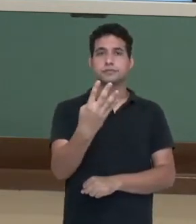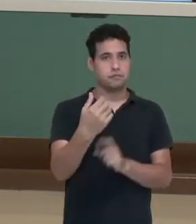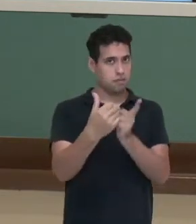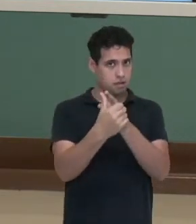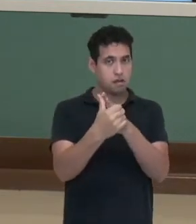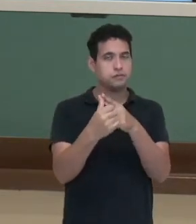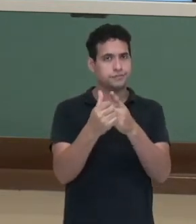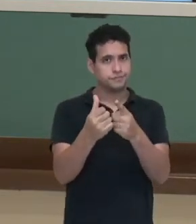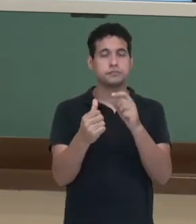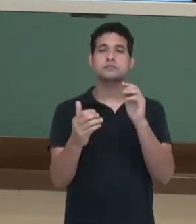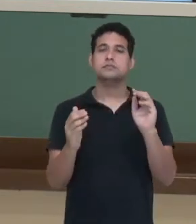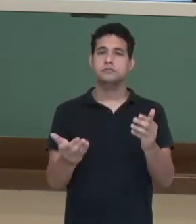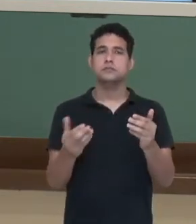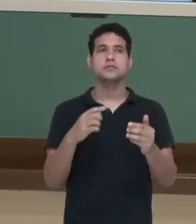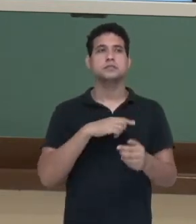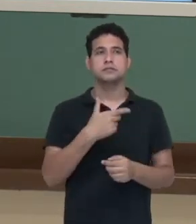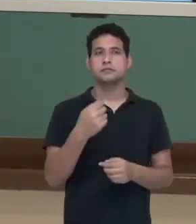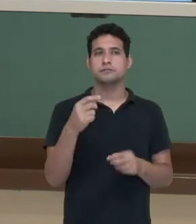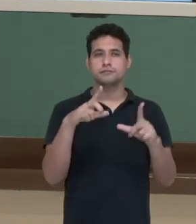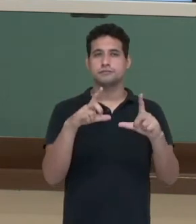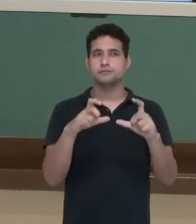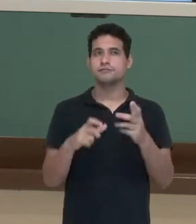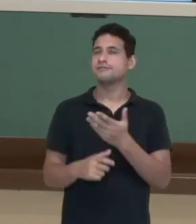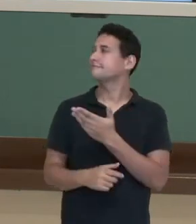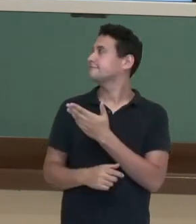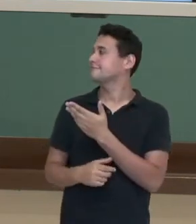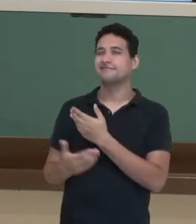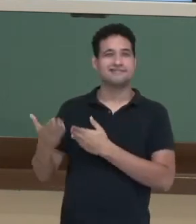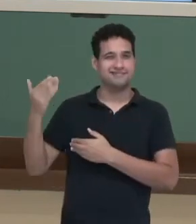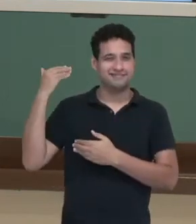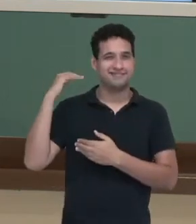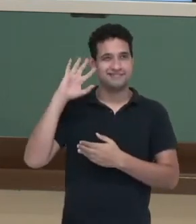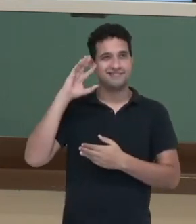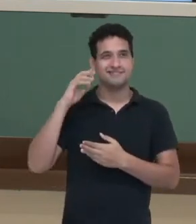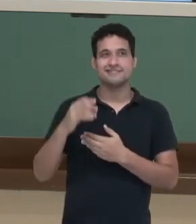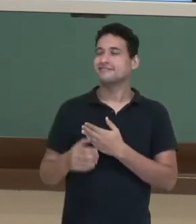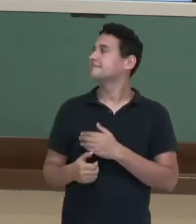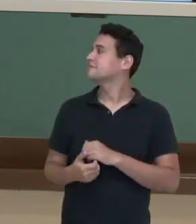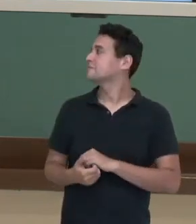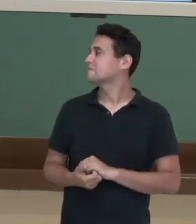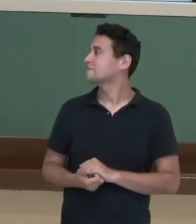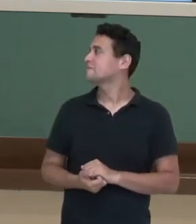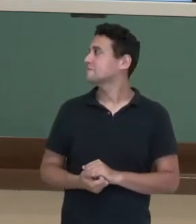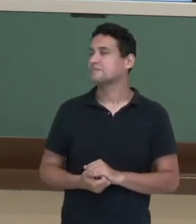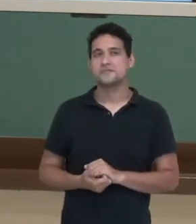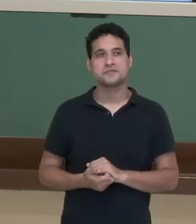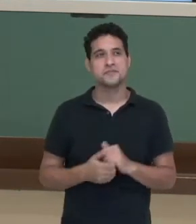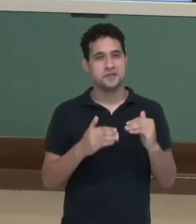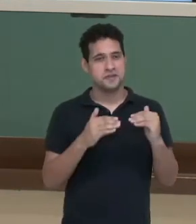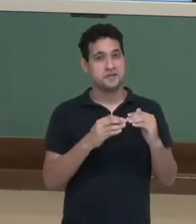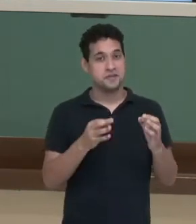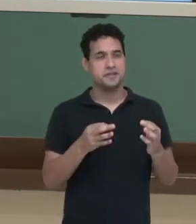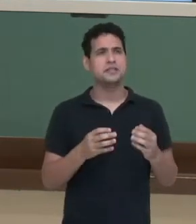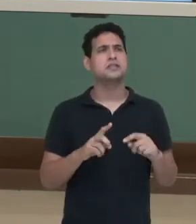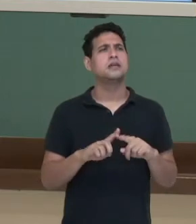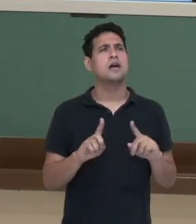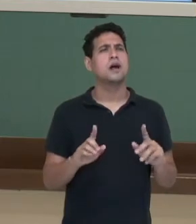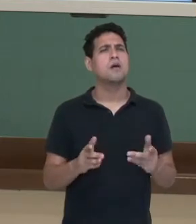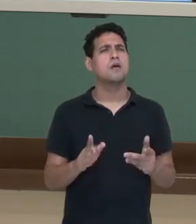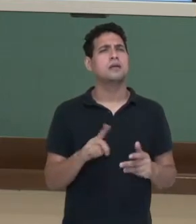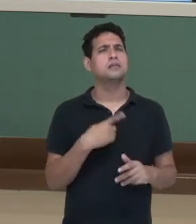1964. Aqui nós temos a imagem da Olimpíada de 1964. De acordo? E